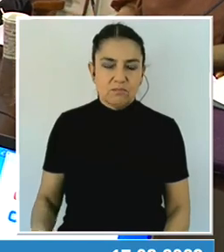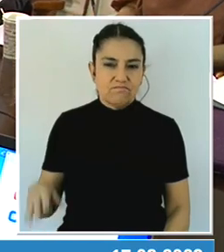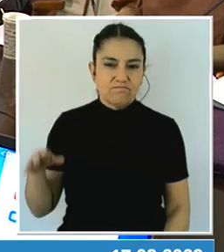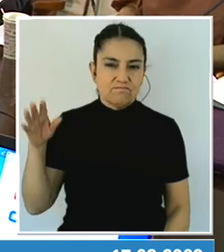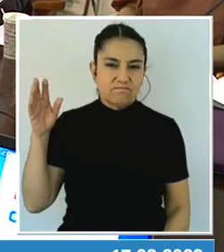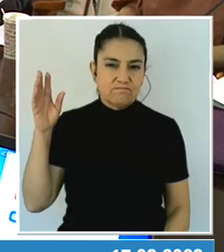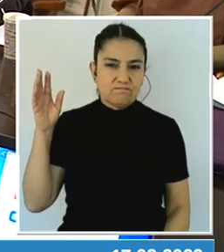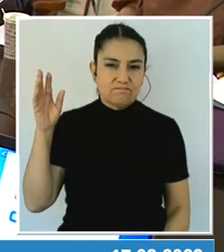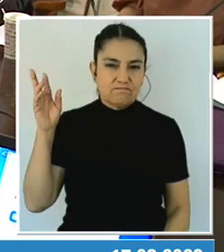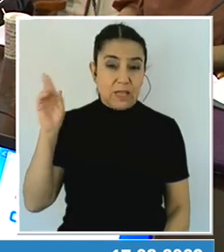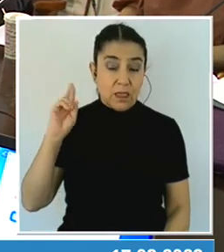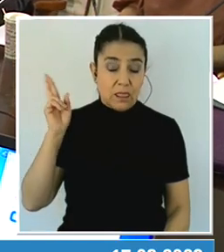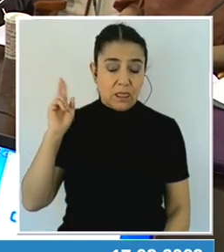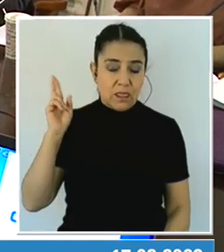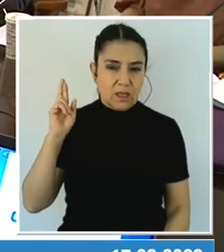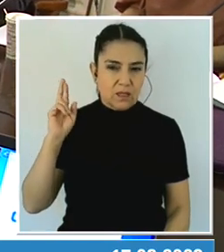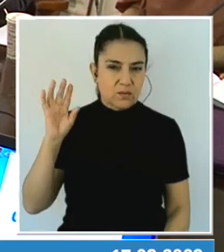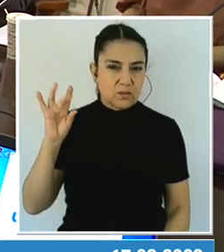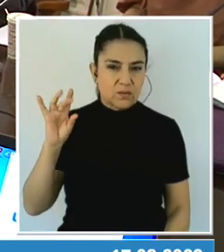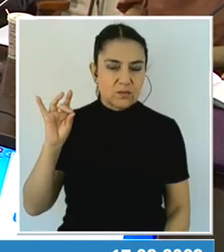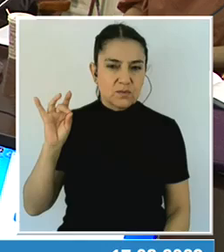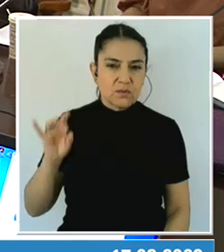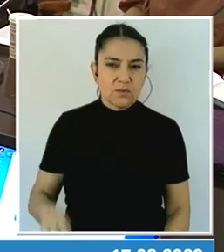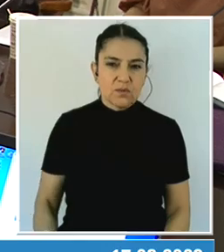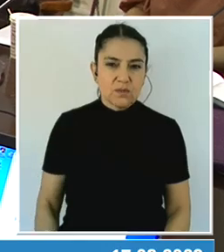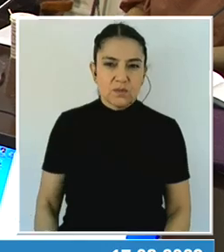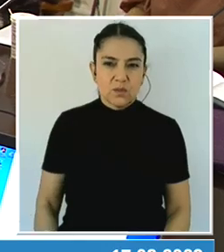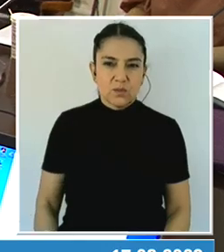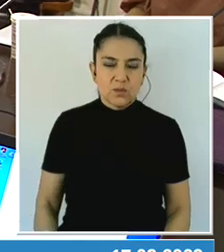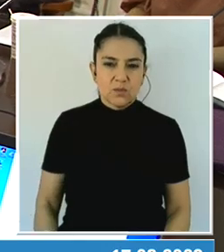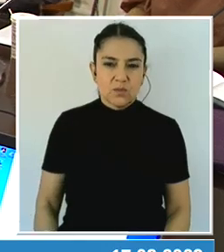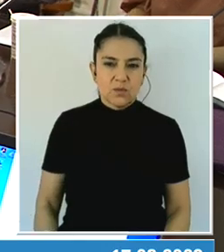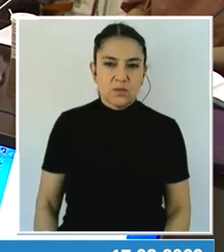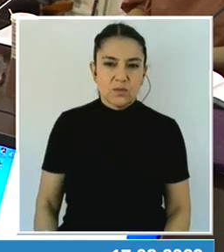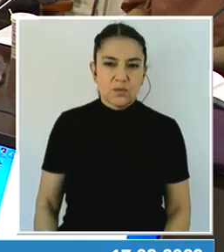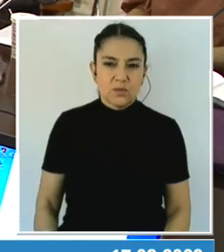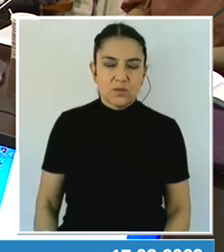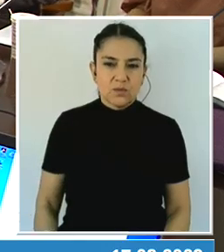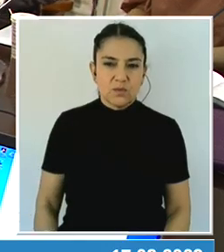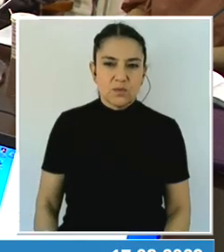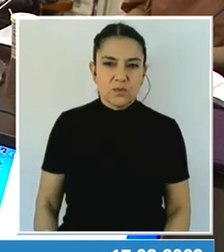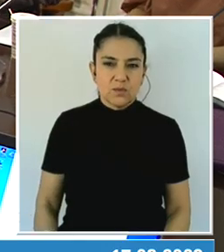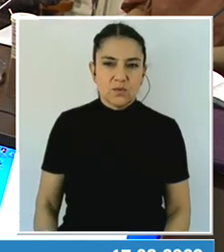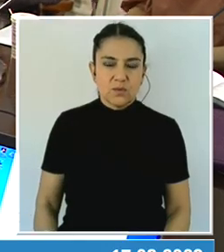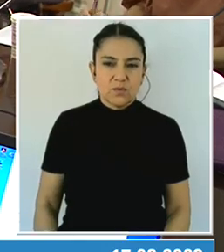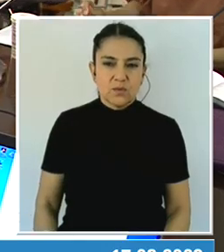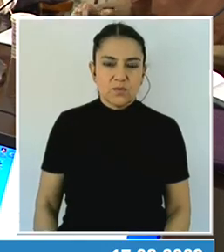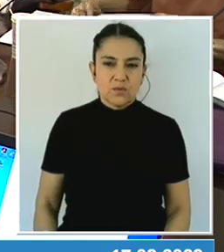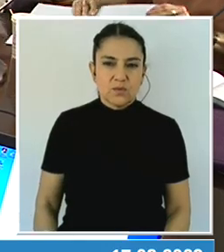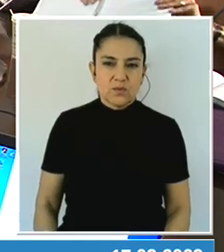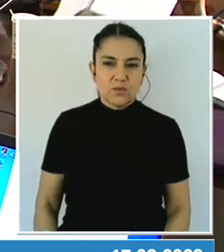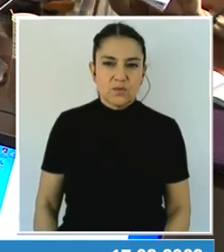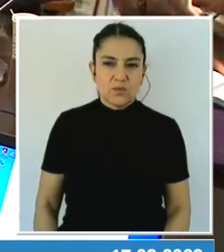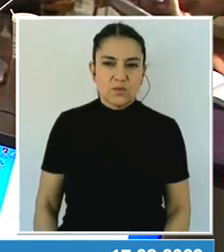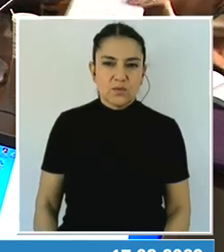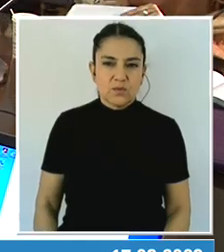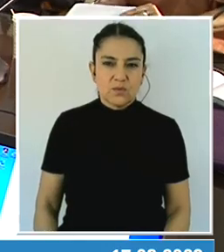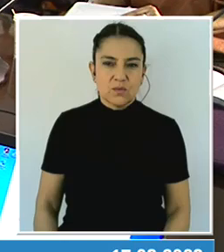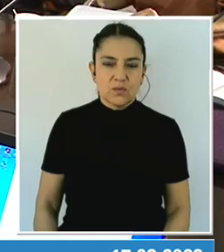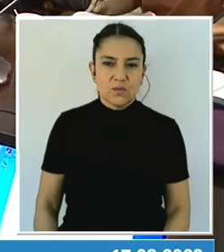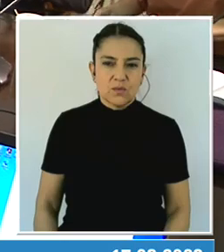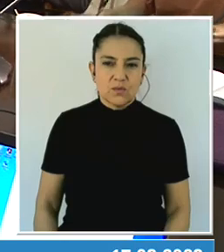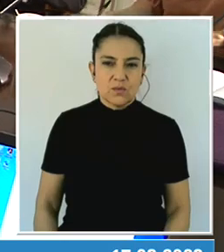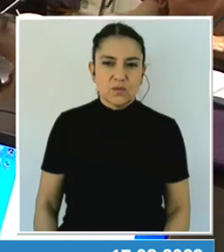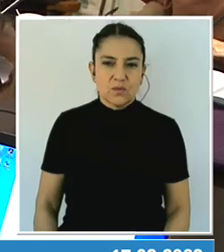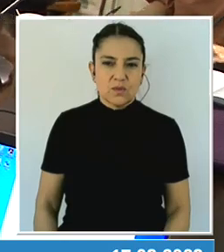y especialmente agradecer la prensa, lo mismo que puso a hacer, agradecer la diferencia de la invitación, yo,